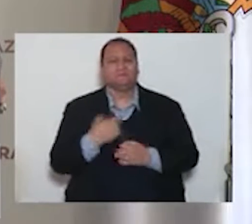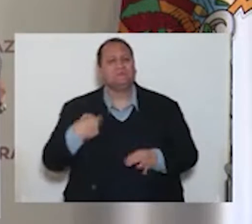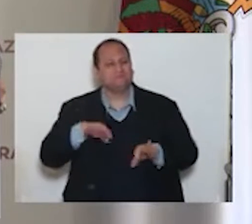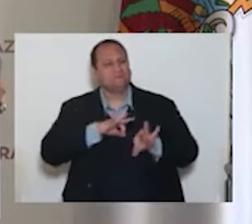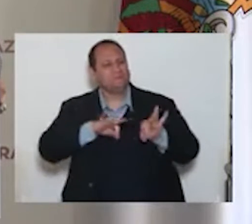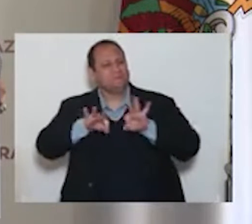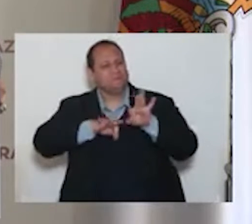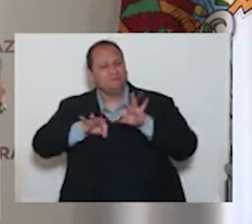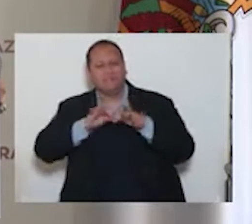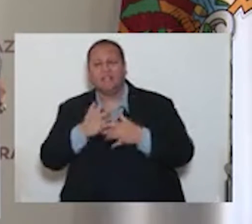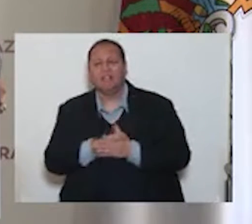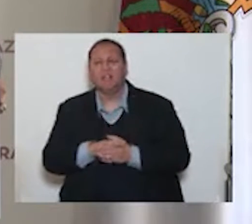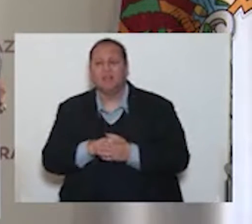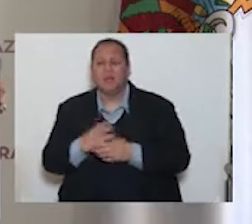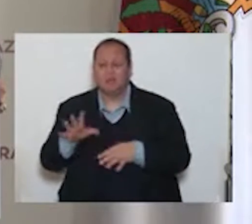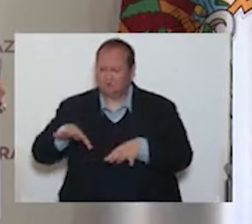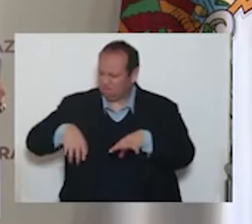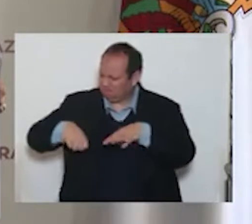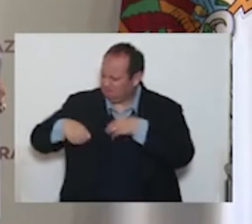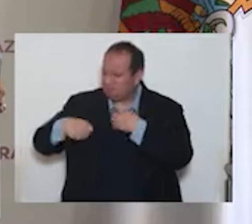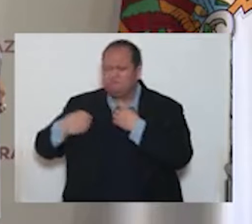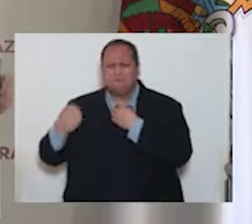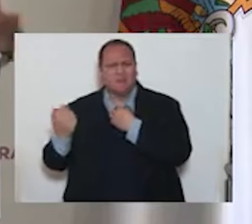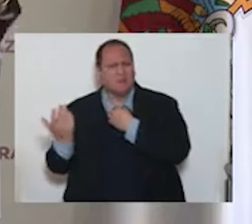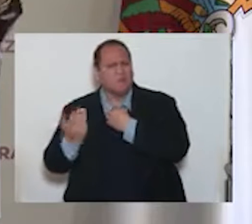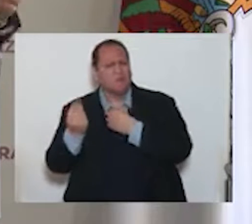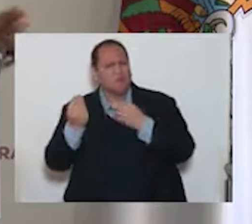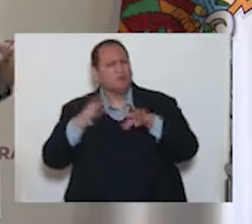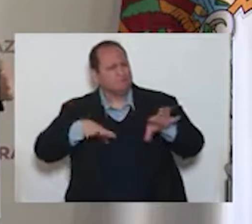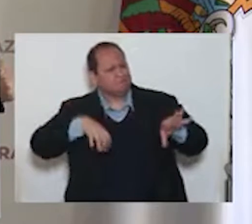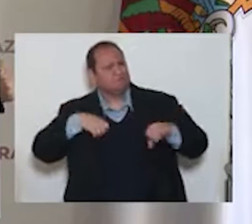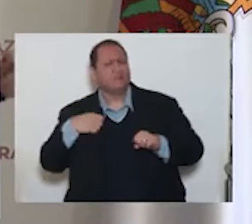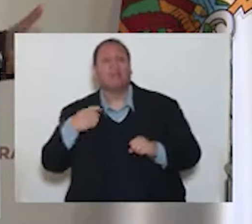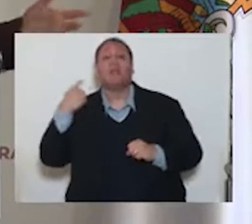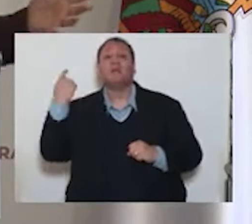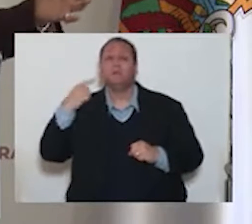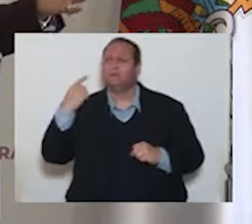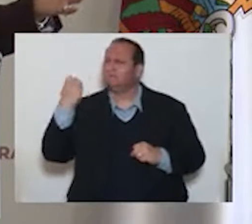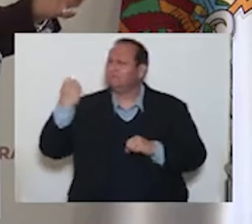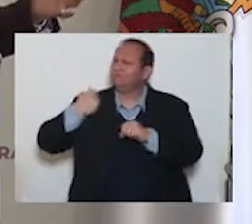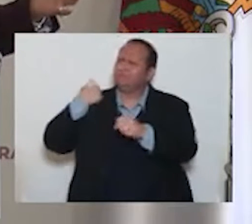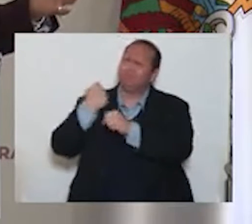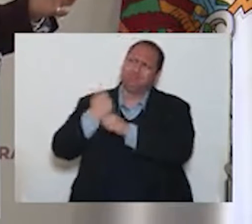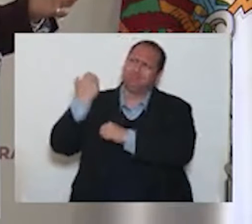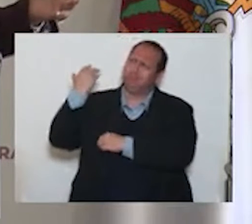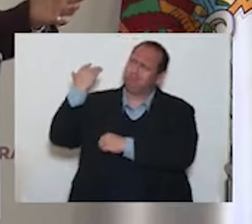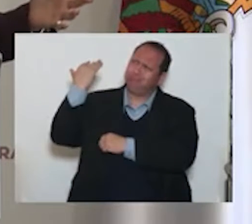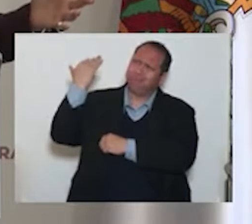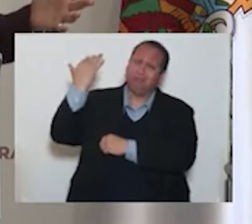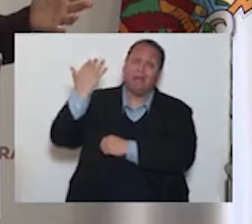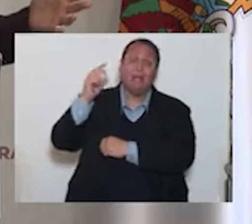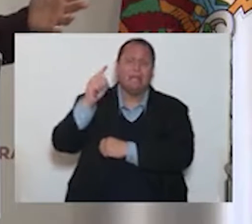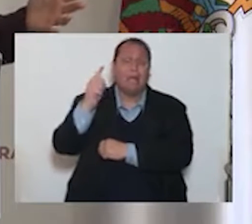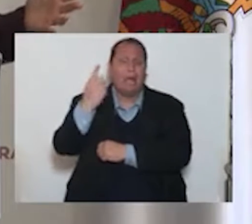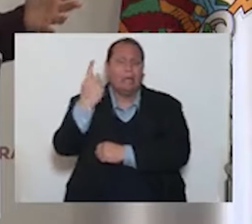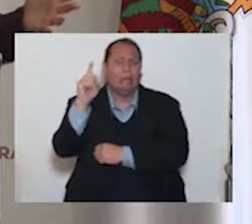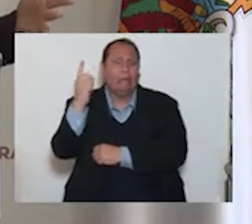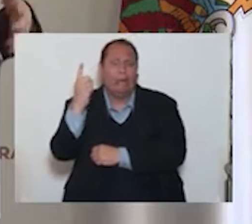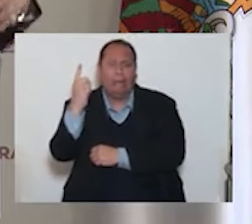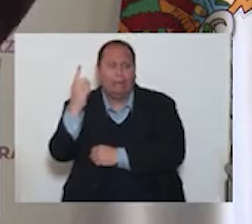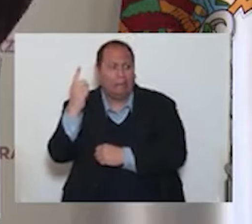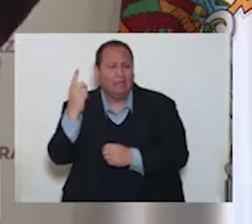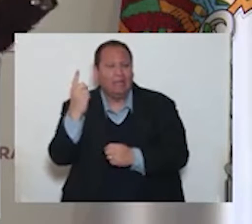trabajando con mucho esfuerzo para que después de muchos años Que incluso llegaba el 31 de diciembre